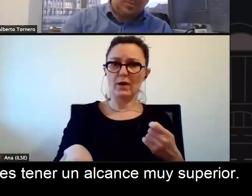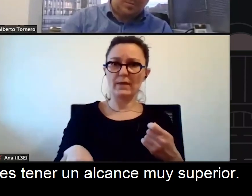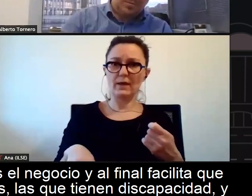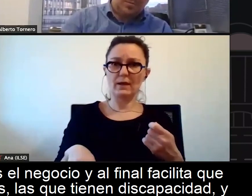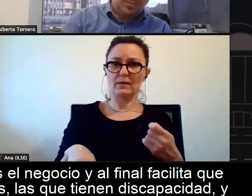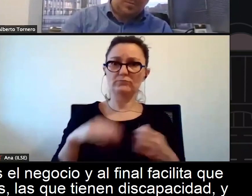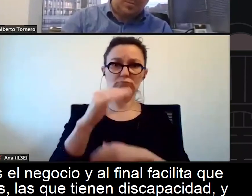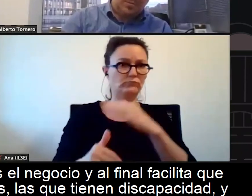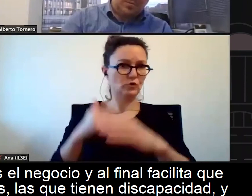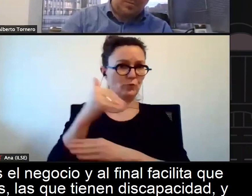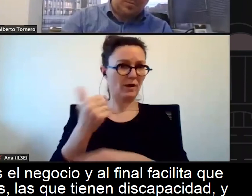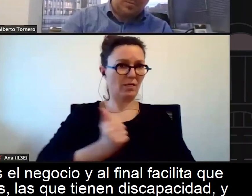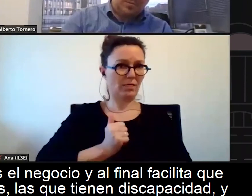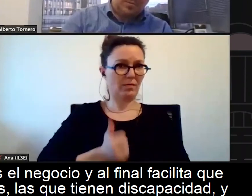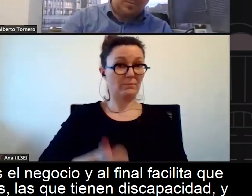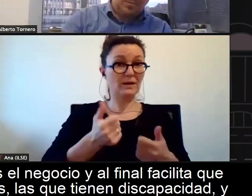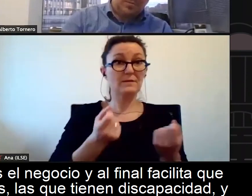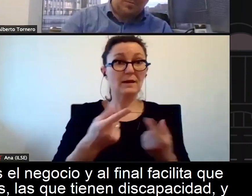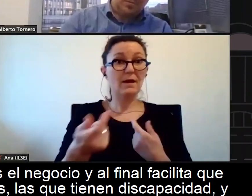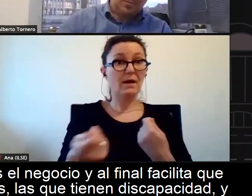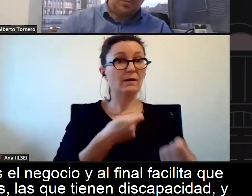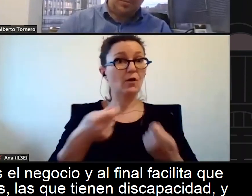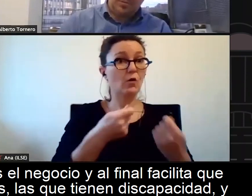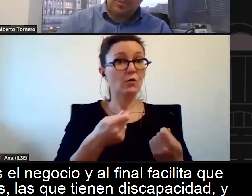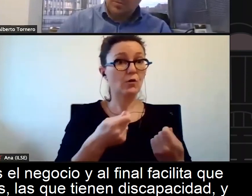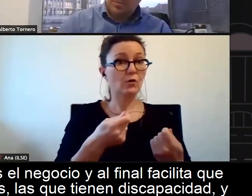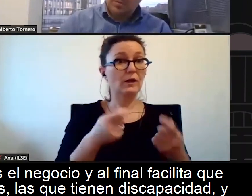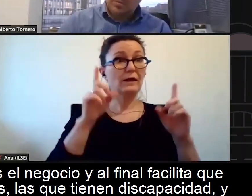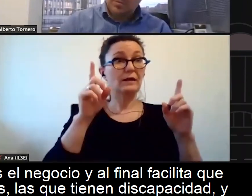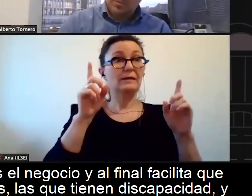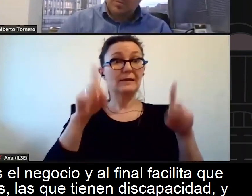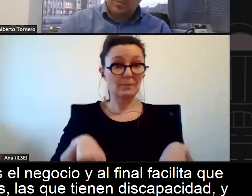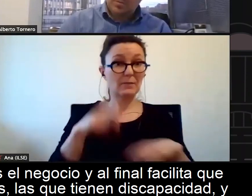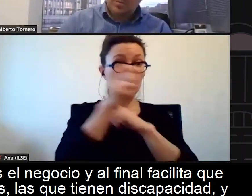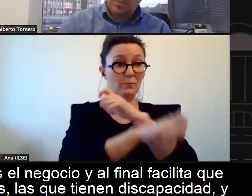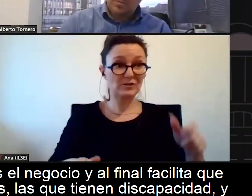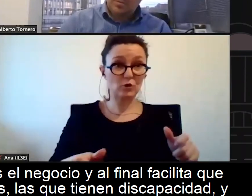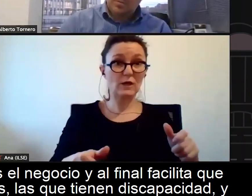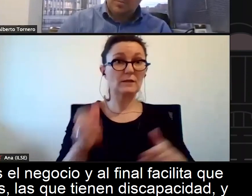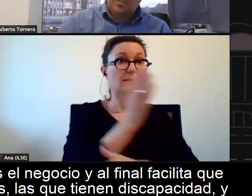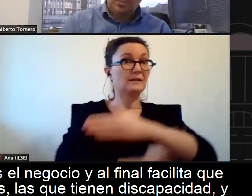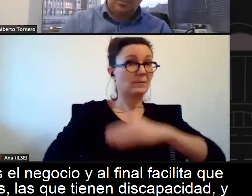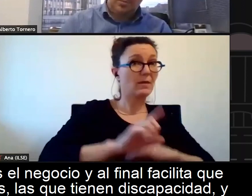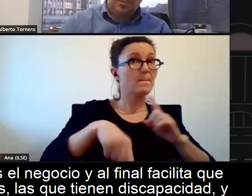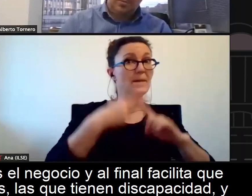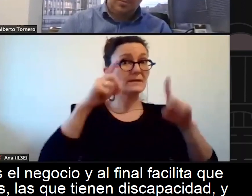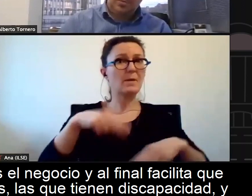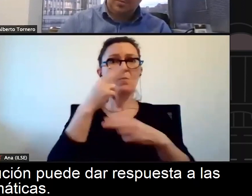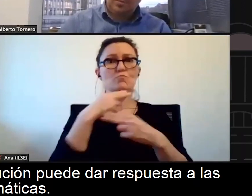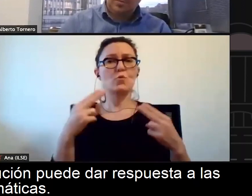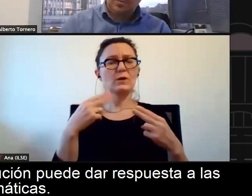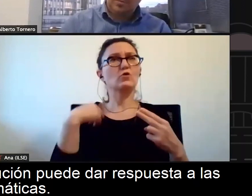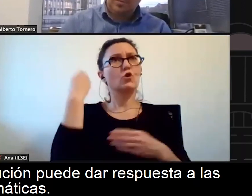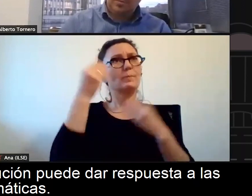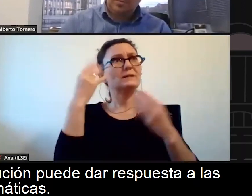también facilita más el negocio y al final facilita que llegues más a todas las personas que tienen discapacidad y tal vez no aquel público objetivo inicial que te habías pensado,